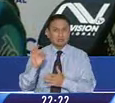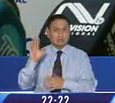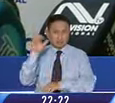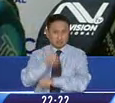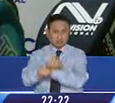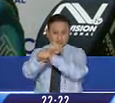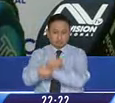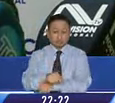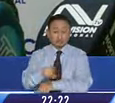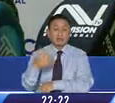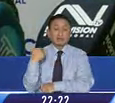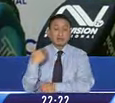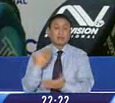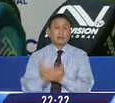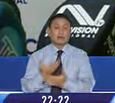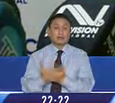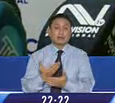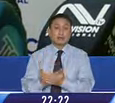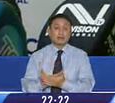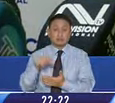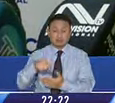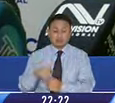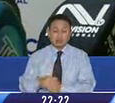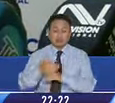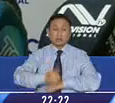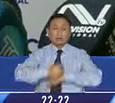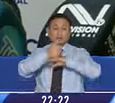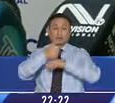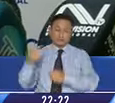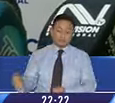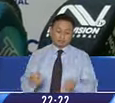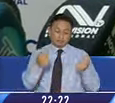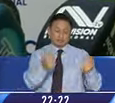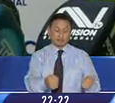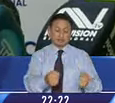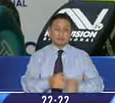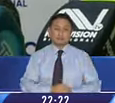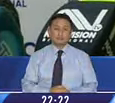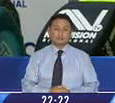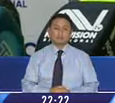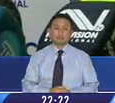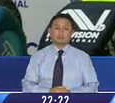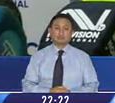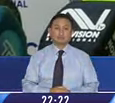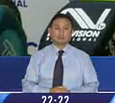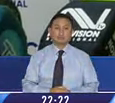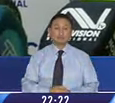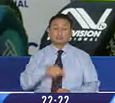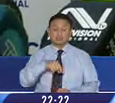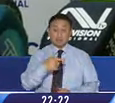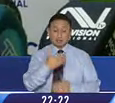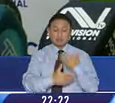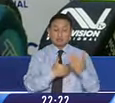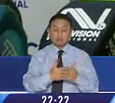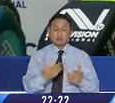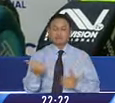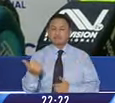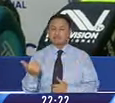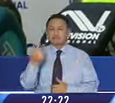con evidencias que van a ser presentadas como elementos de convicción ante fiscalía, y de esa manera ver en qué